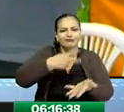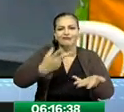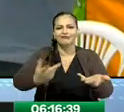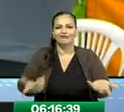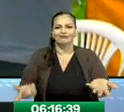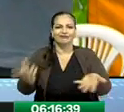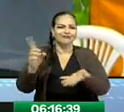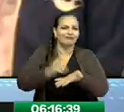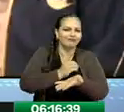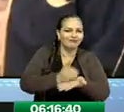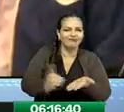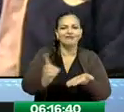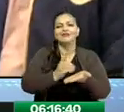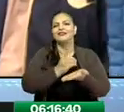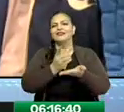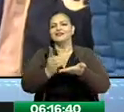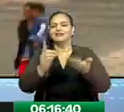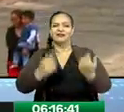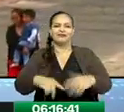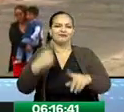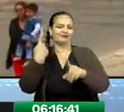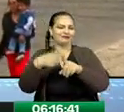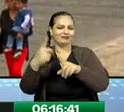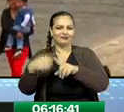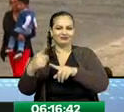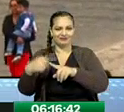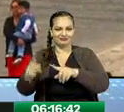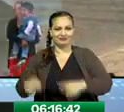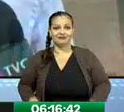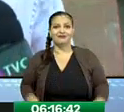todo. Definitivamente estamos muy bendecidos porque